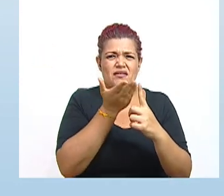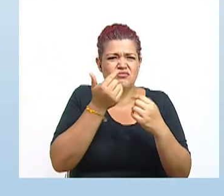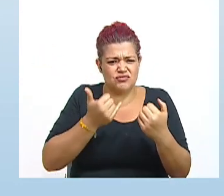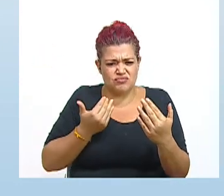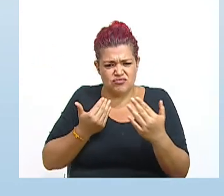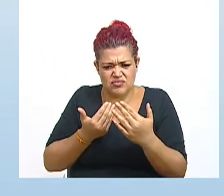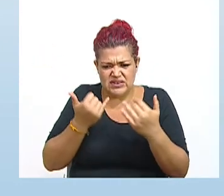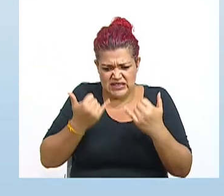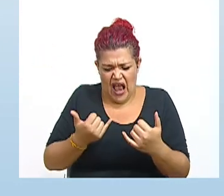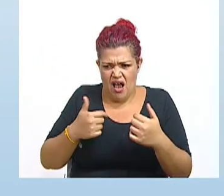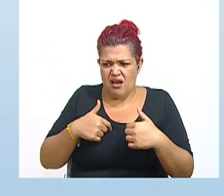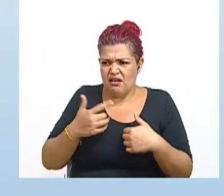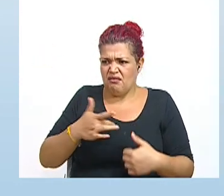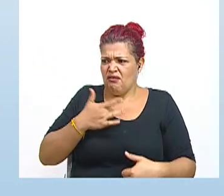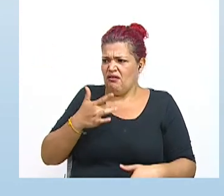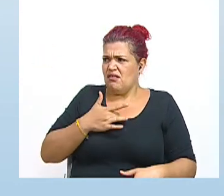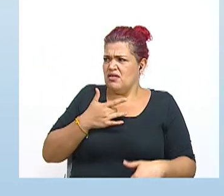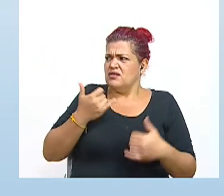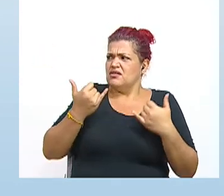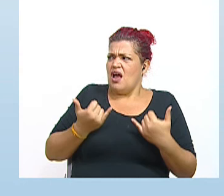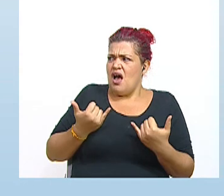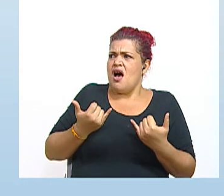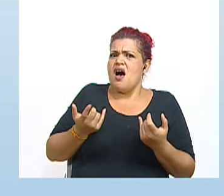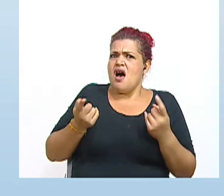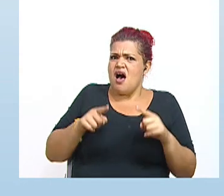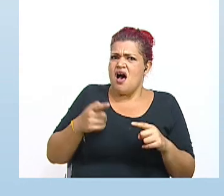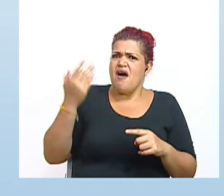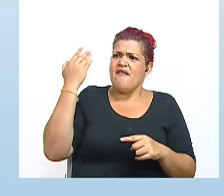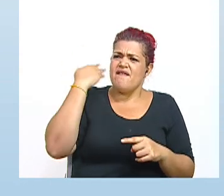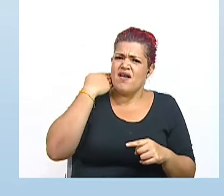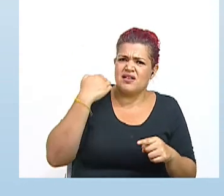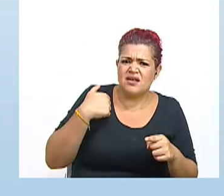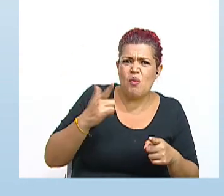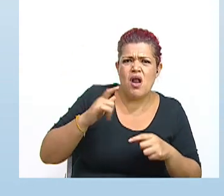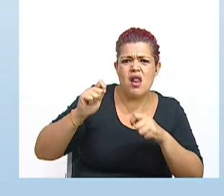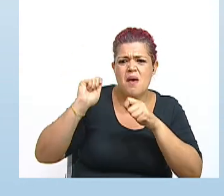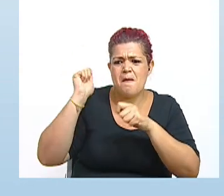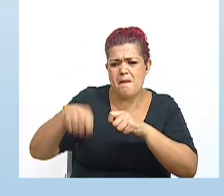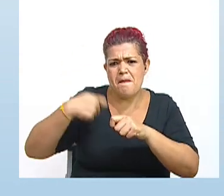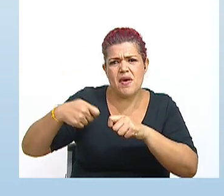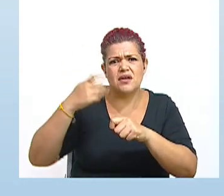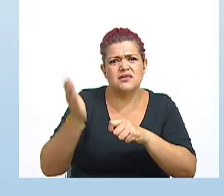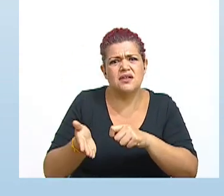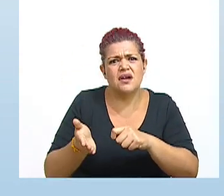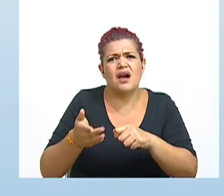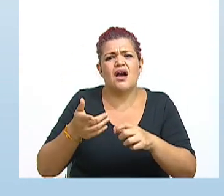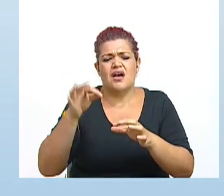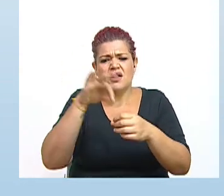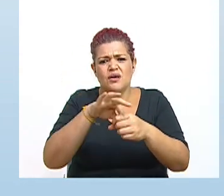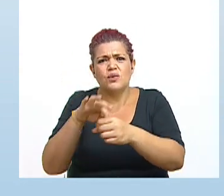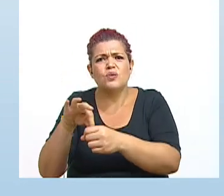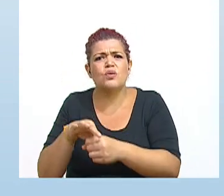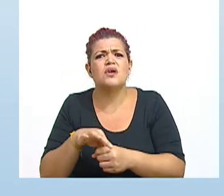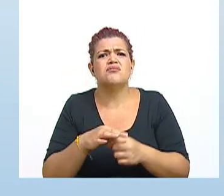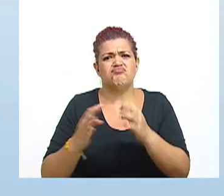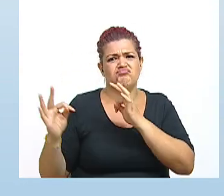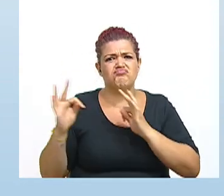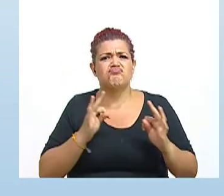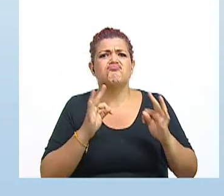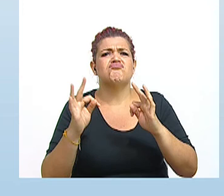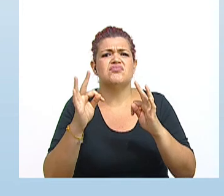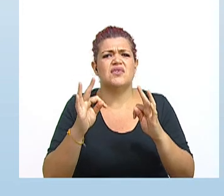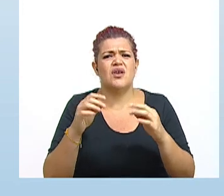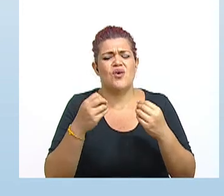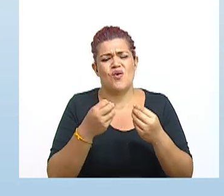nuestro país. La afectación a actividades económicas como la pesca, la agricultura, el turismo, lo que genera